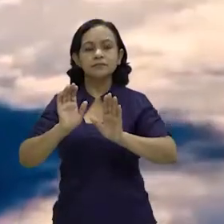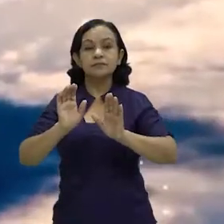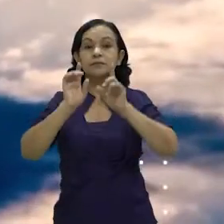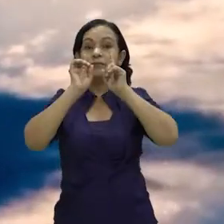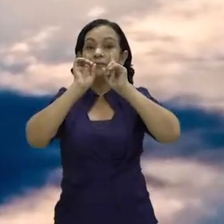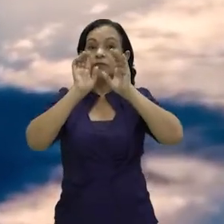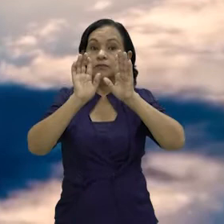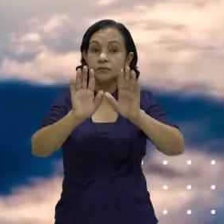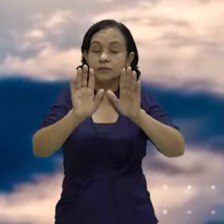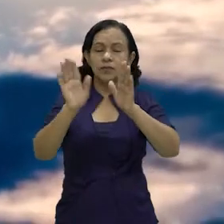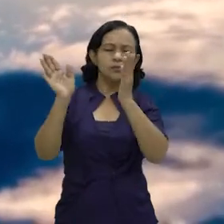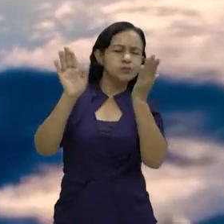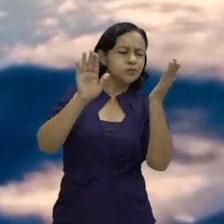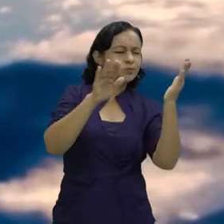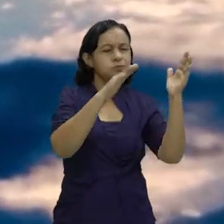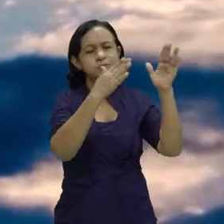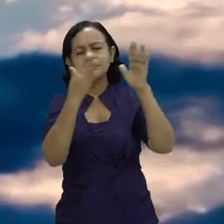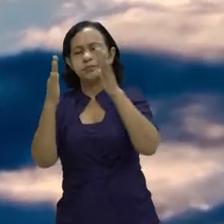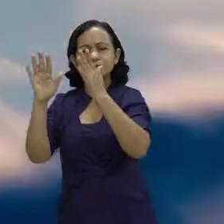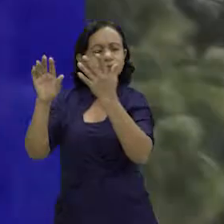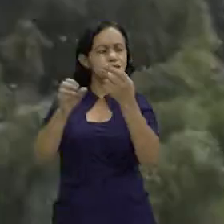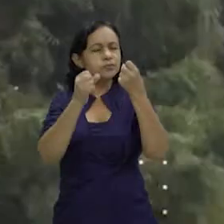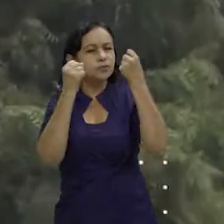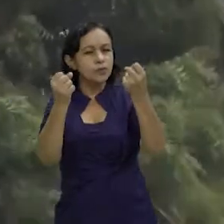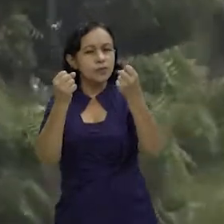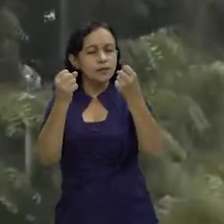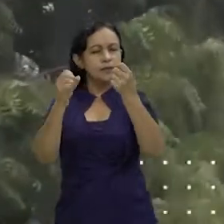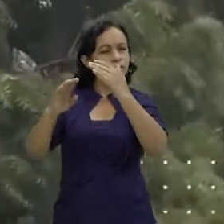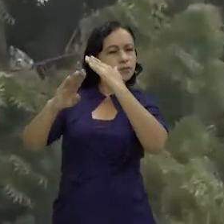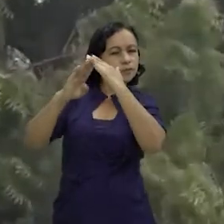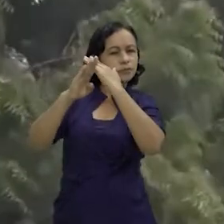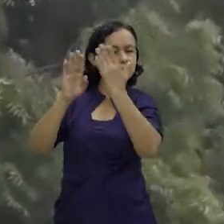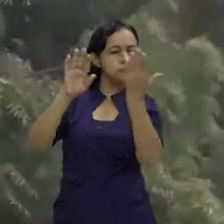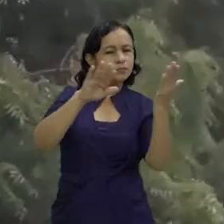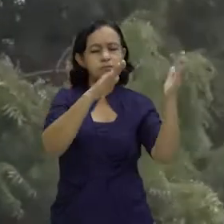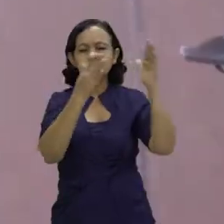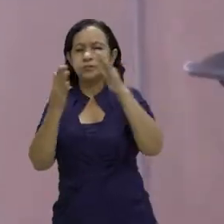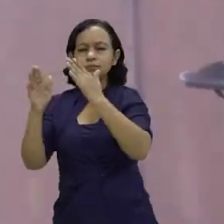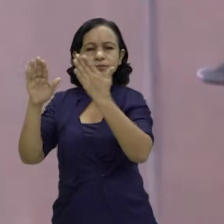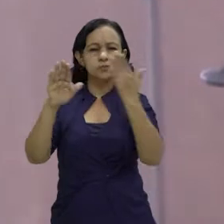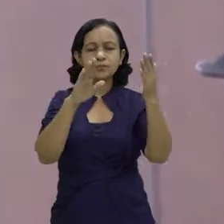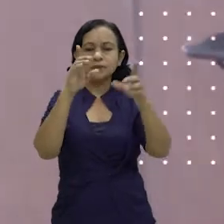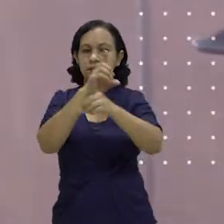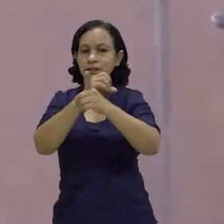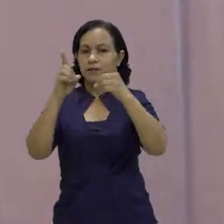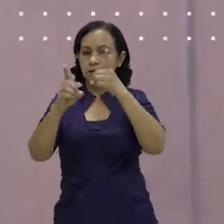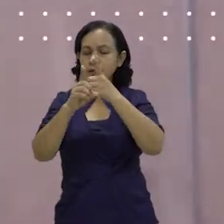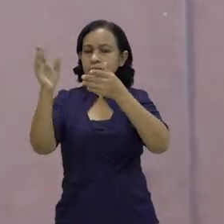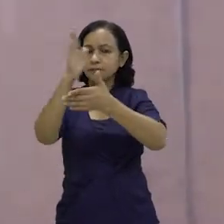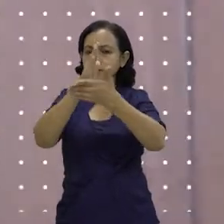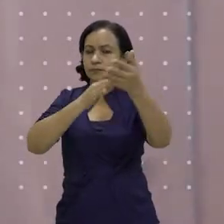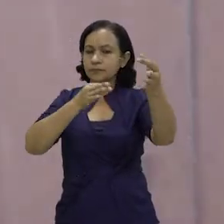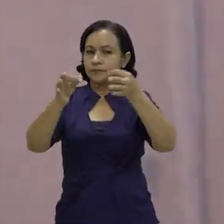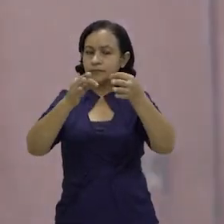Recomendaciones para protegernos ante rachas de vientos fuertes Para reducir el impacto de los vientos cuando son fuertes, debemos tomar en cuenta las